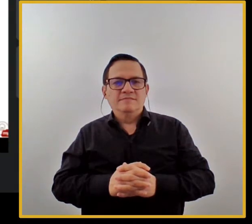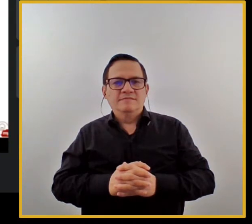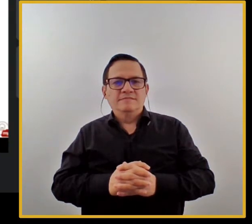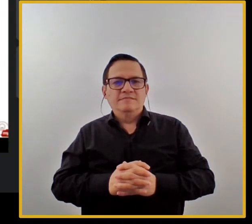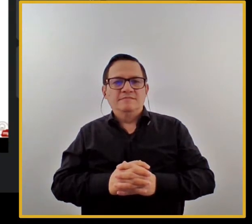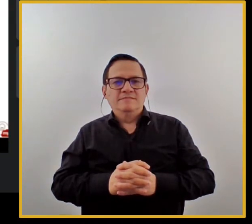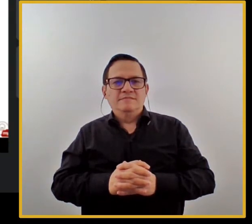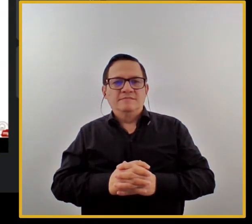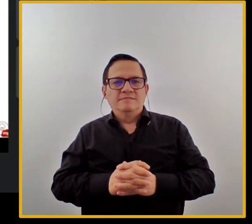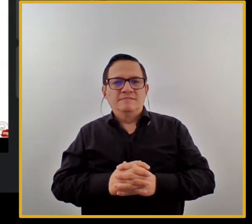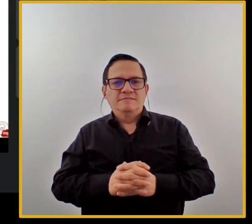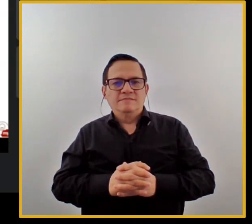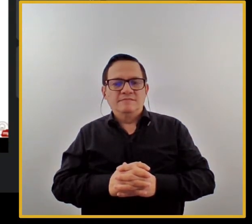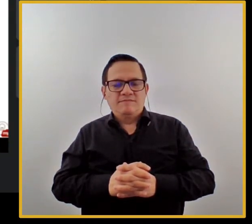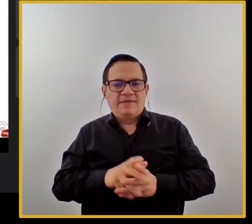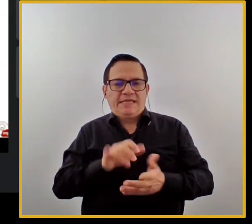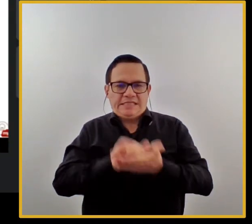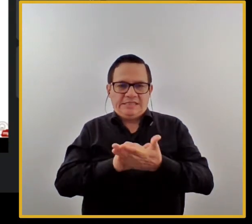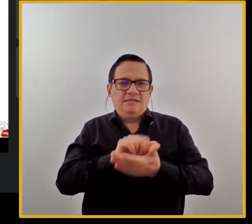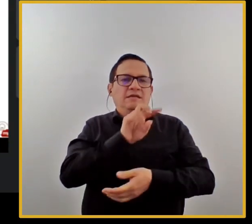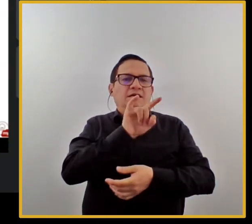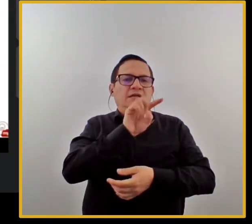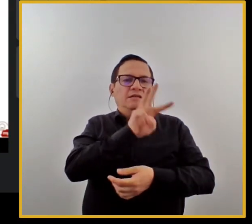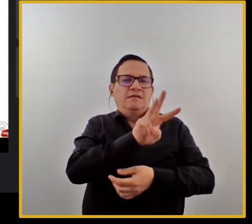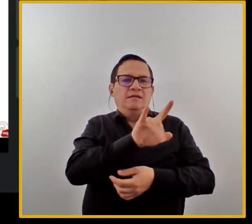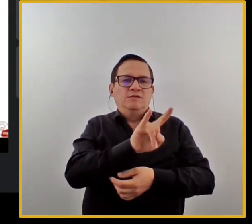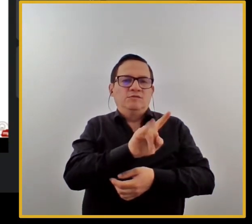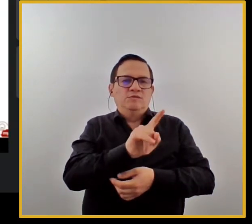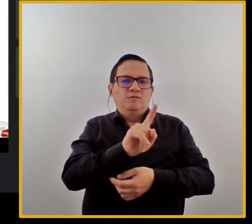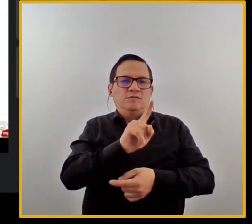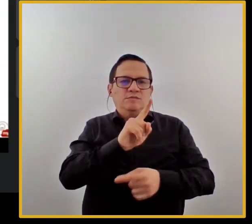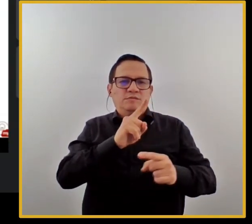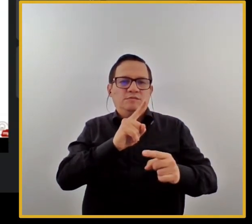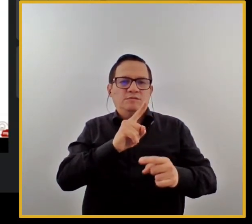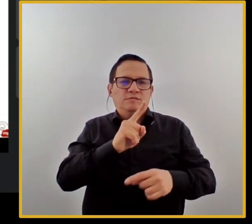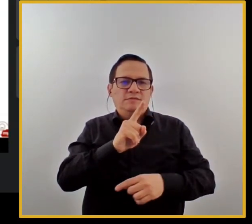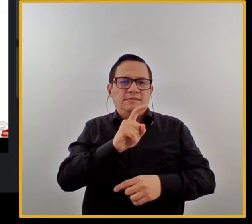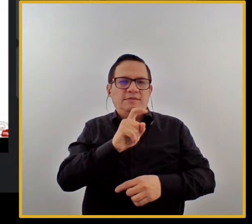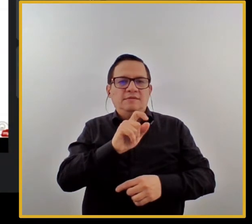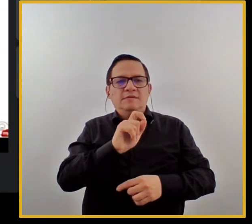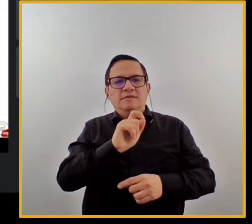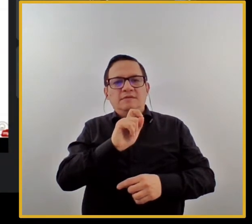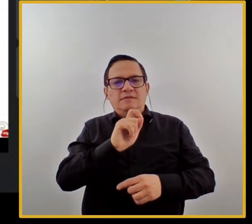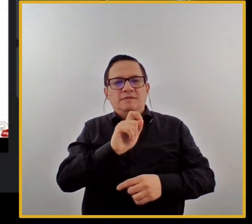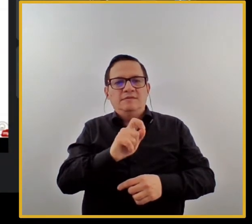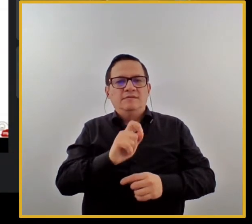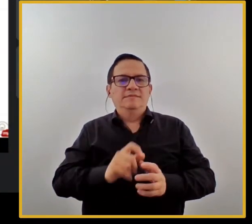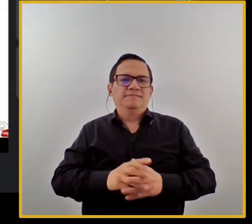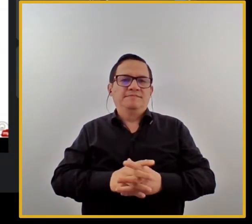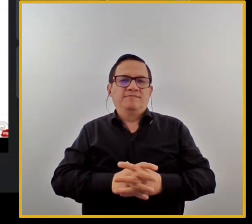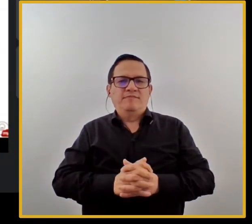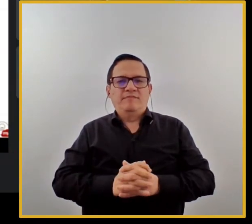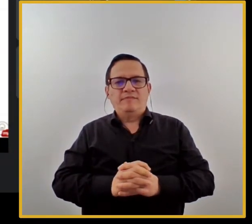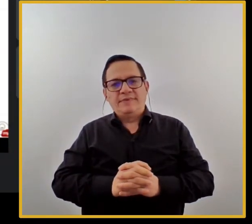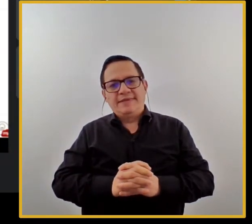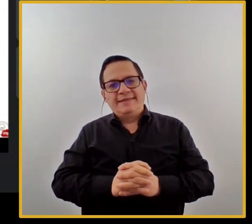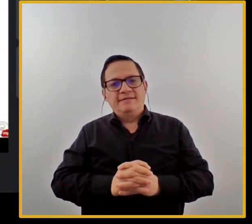señora. 3U X a la